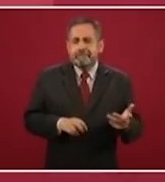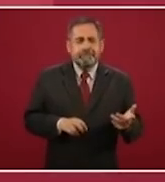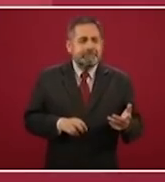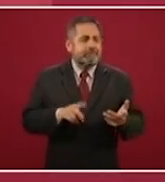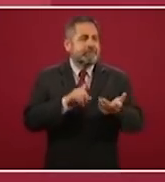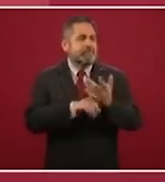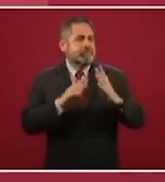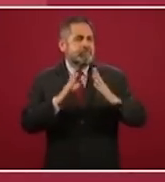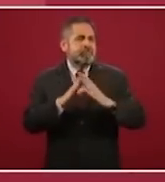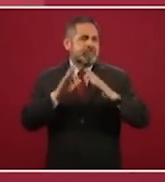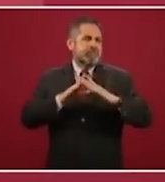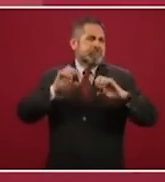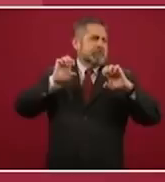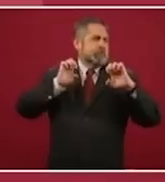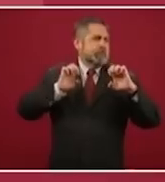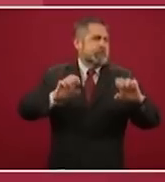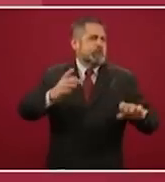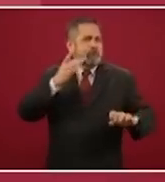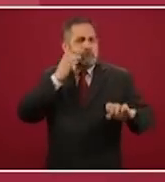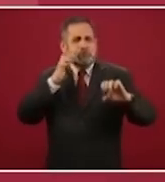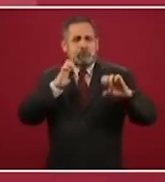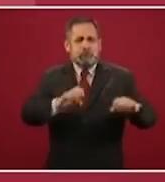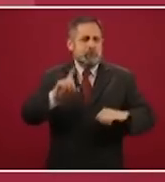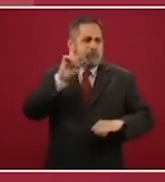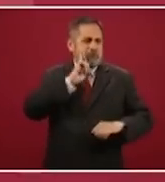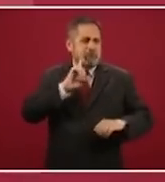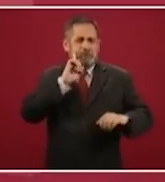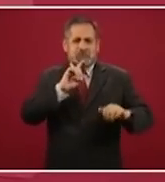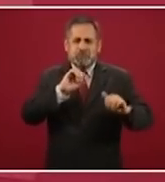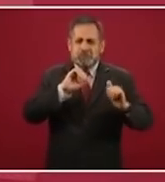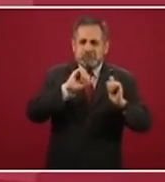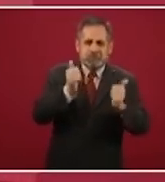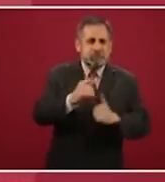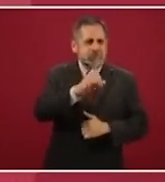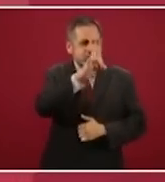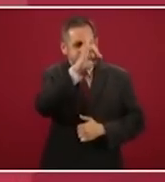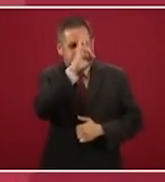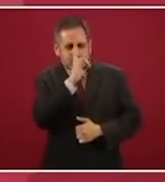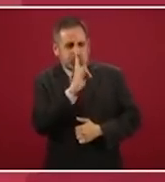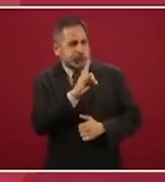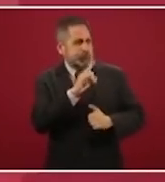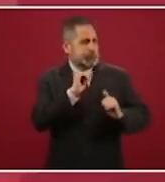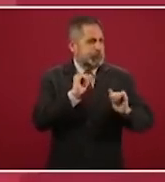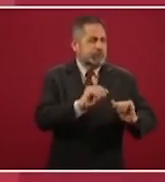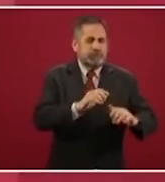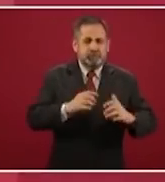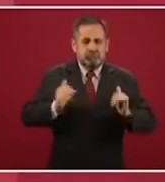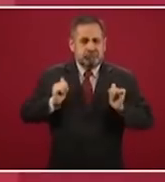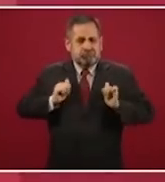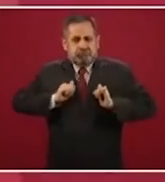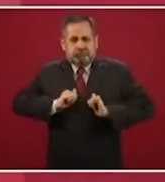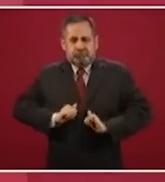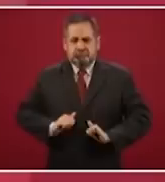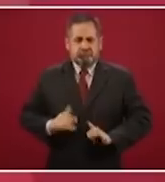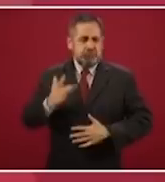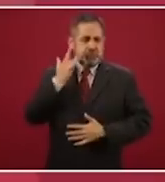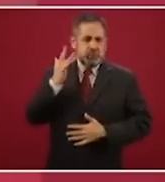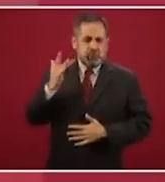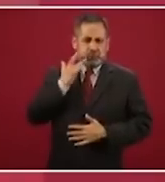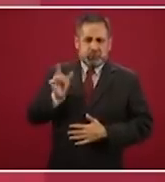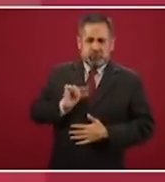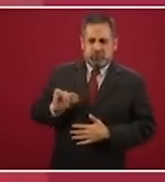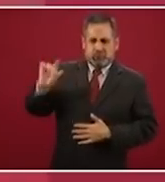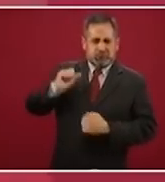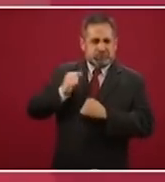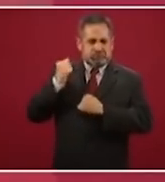las residencias, de las muchachas, de los muchachos guapos, de la ropa de marca, de los que se